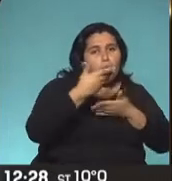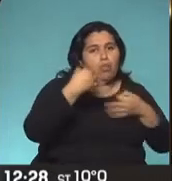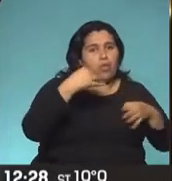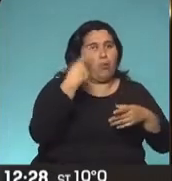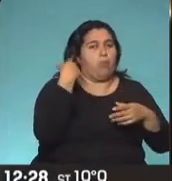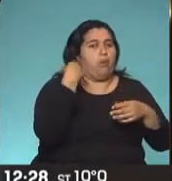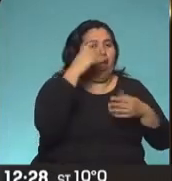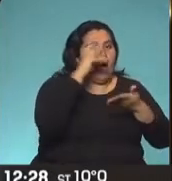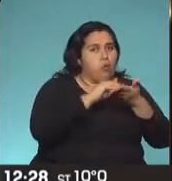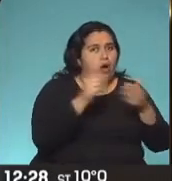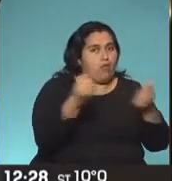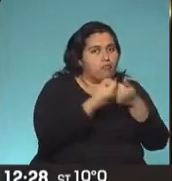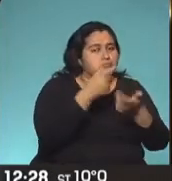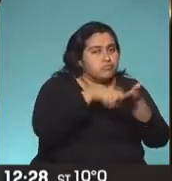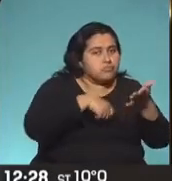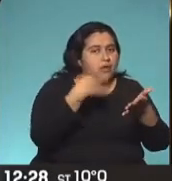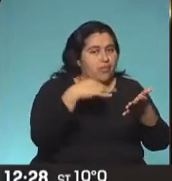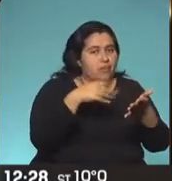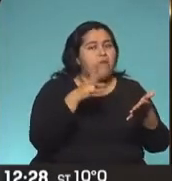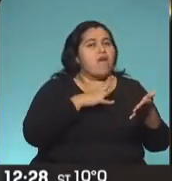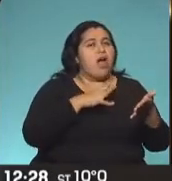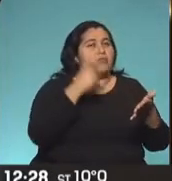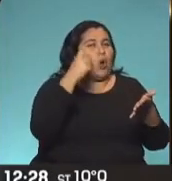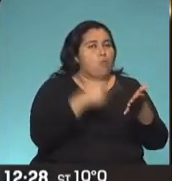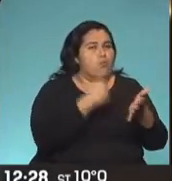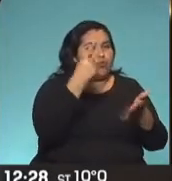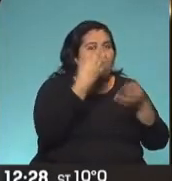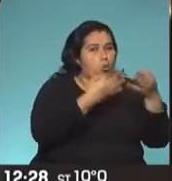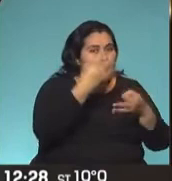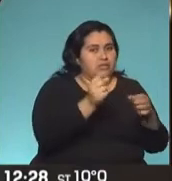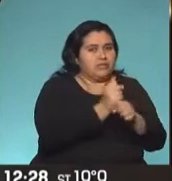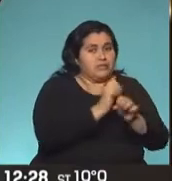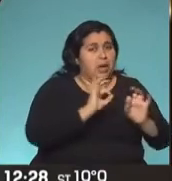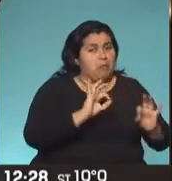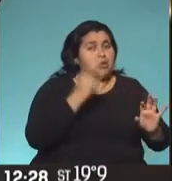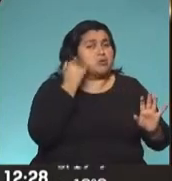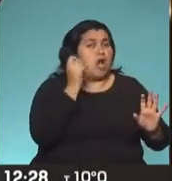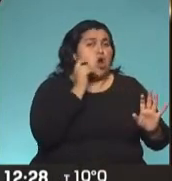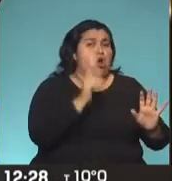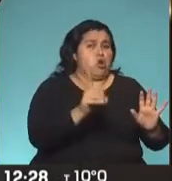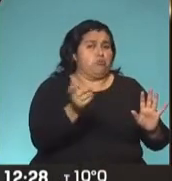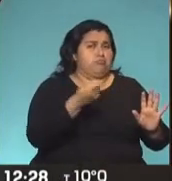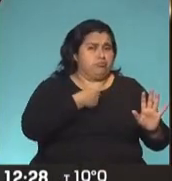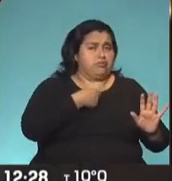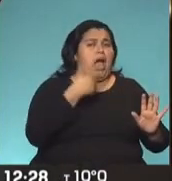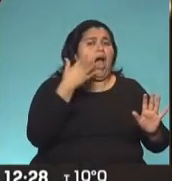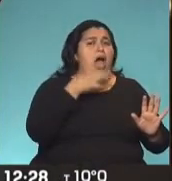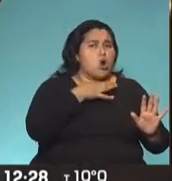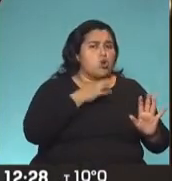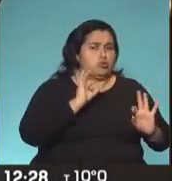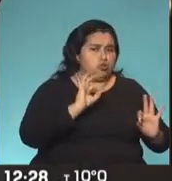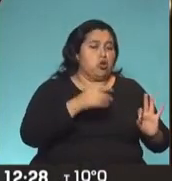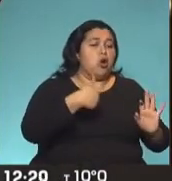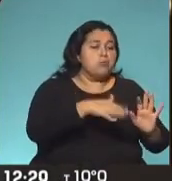avalando ese acuerdo faltaba la homologación del juzgado pero la hemos recibido en agosto así que ya hay buenas noticias